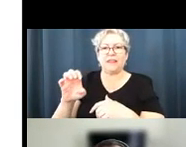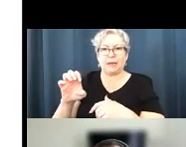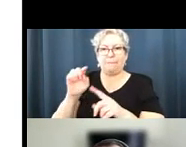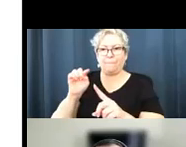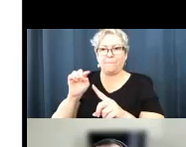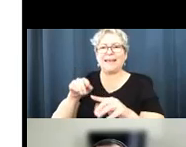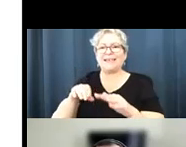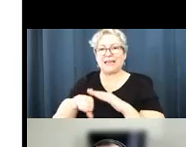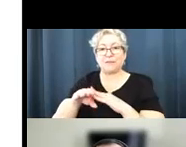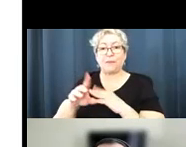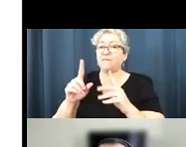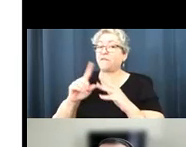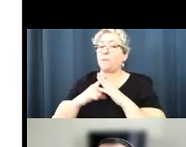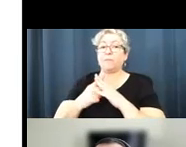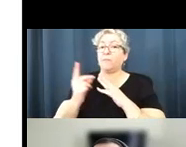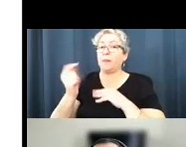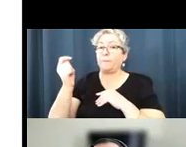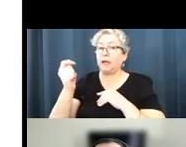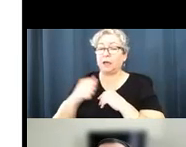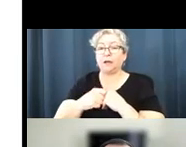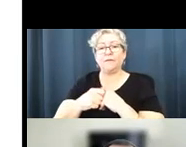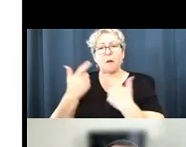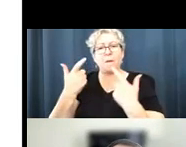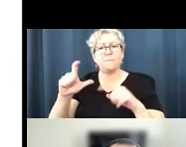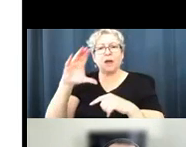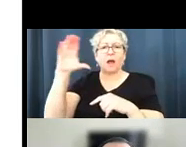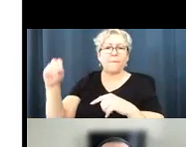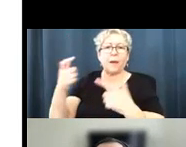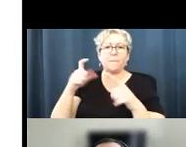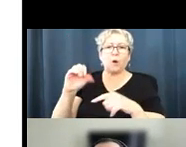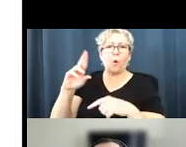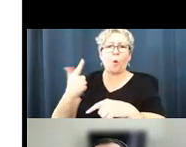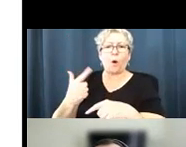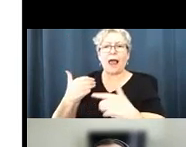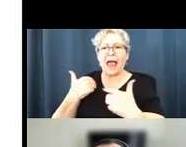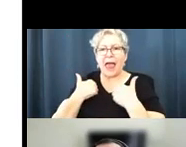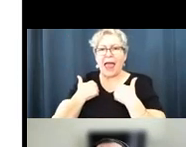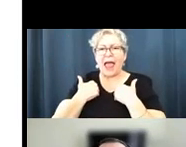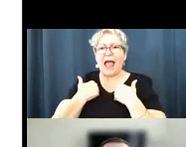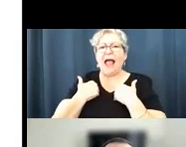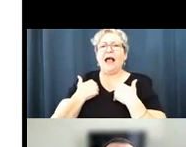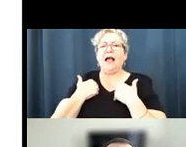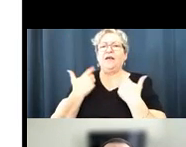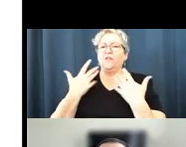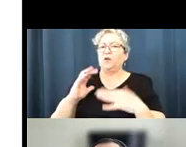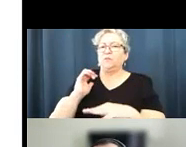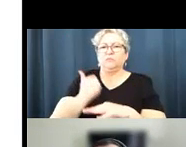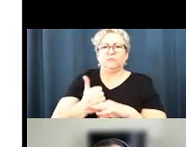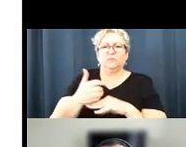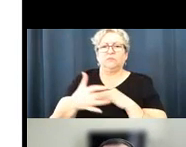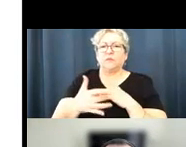tema que sea accesible desde el principio. Para una compañía grande, una organización que tiene un tipo de